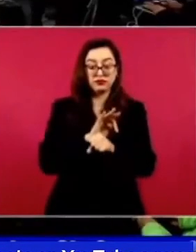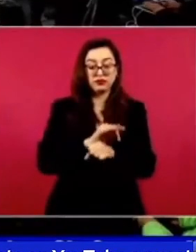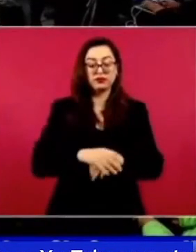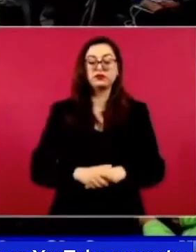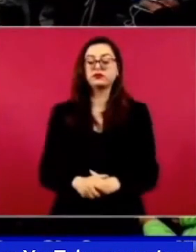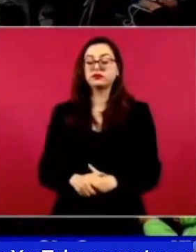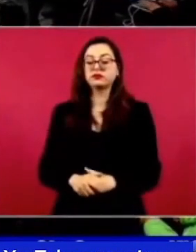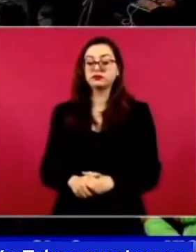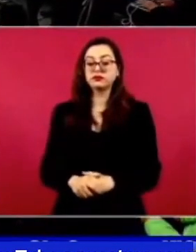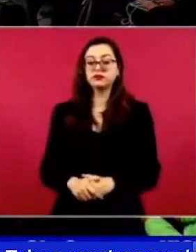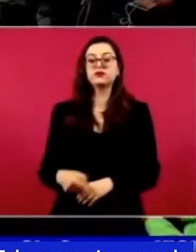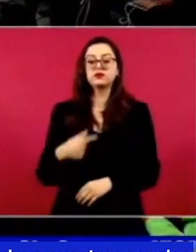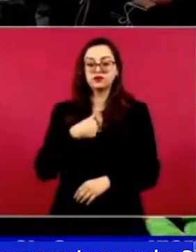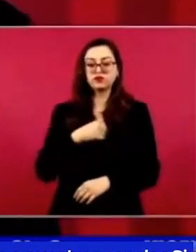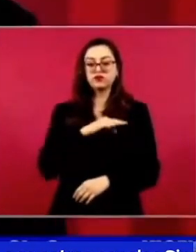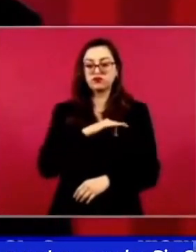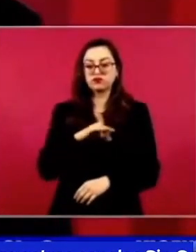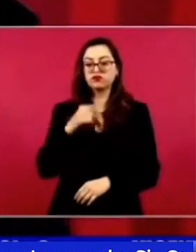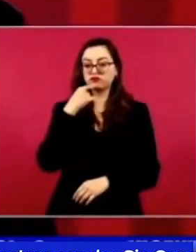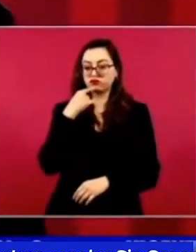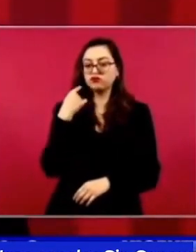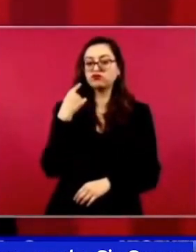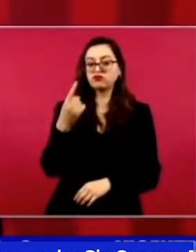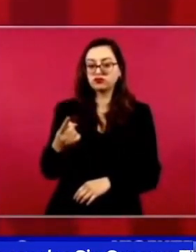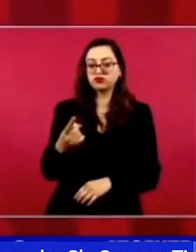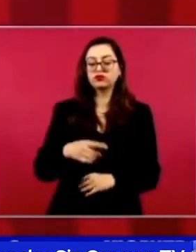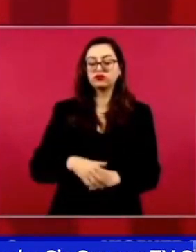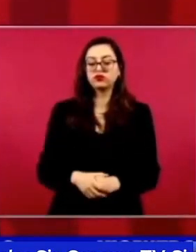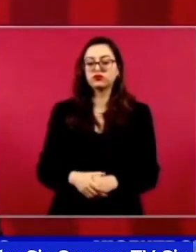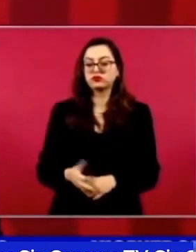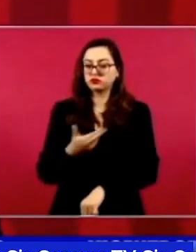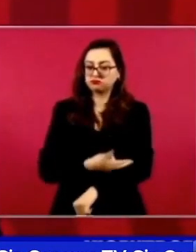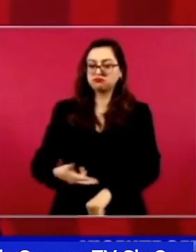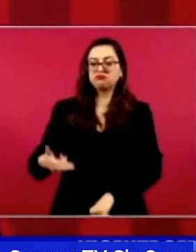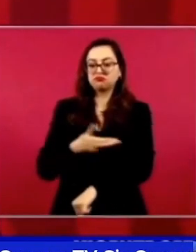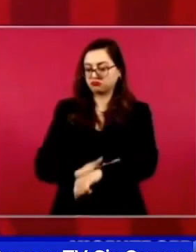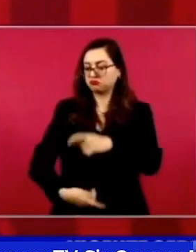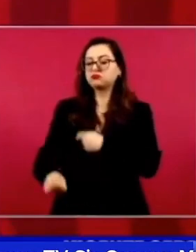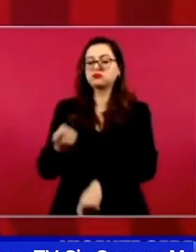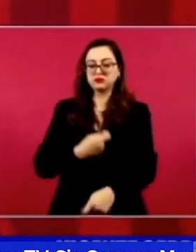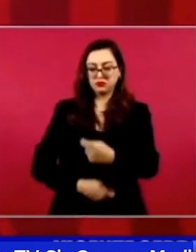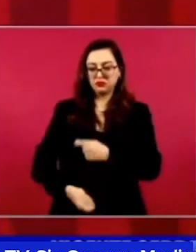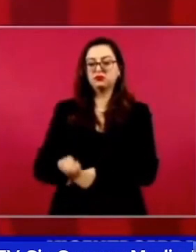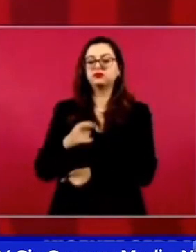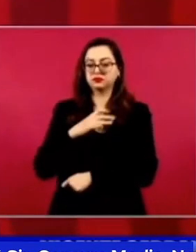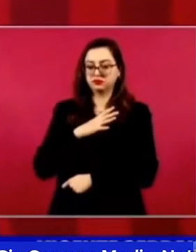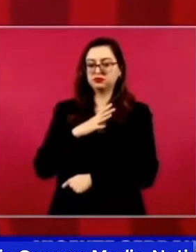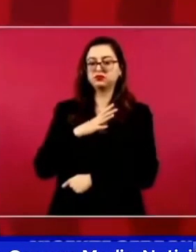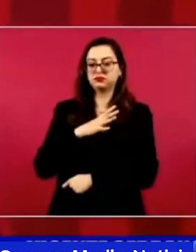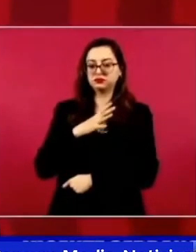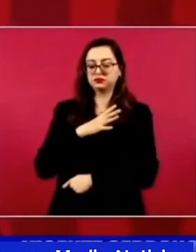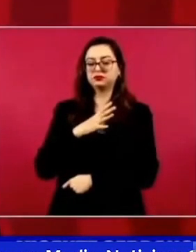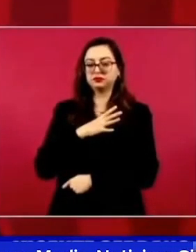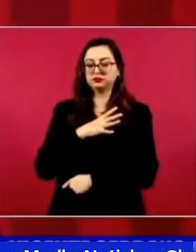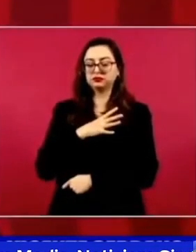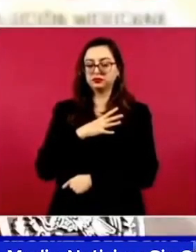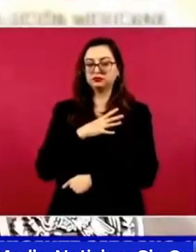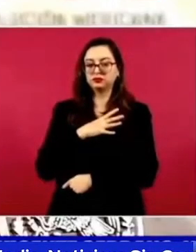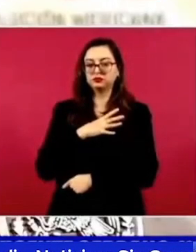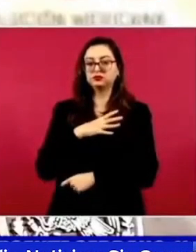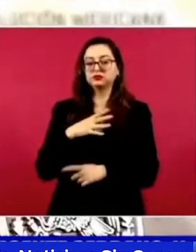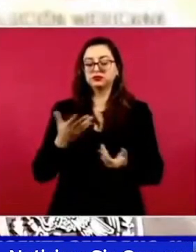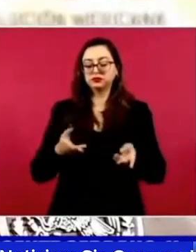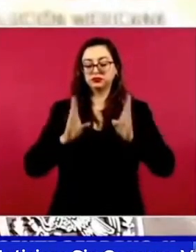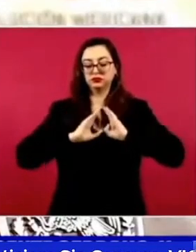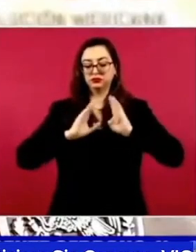que puedo comentarles es que ya se están haciendo los trámites para que un avión de la